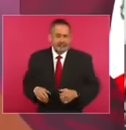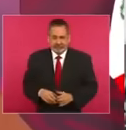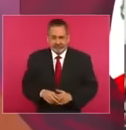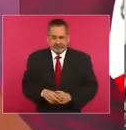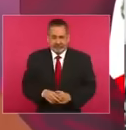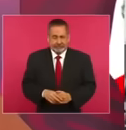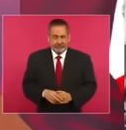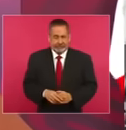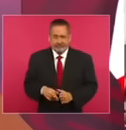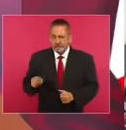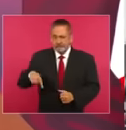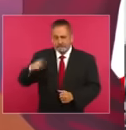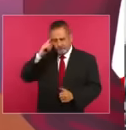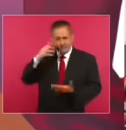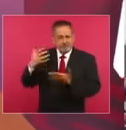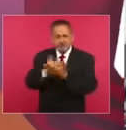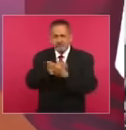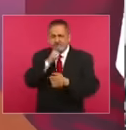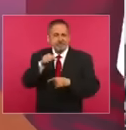pues no